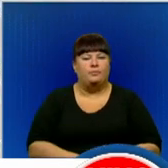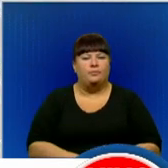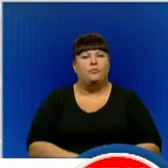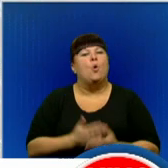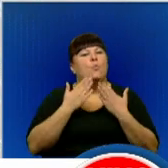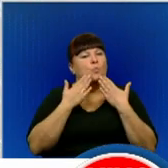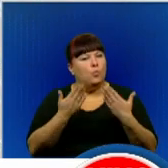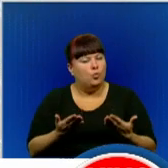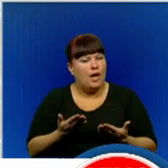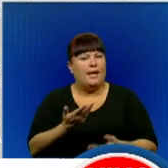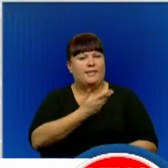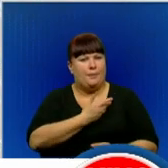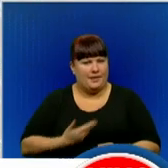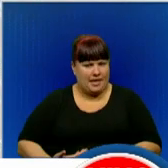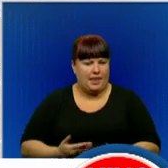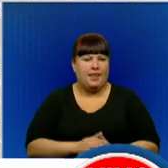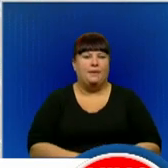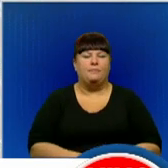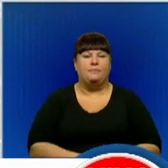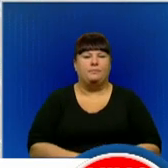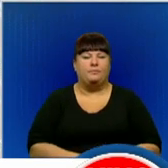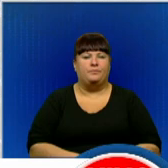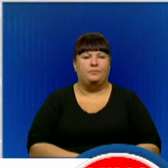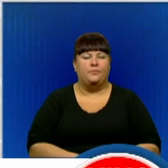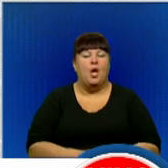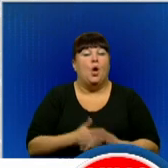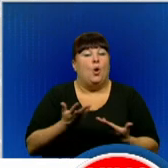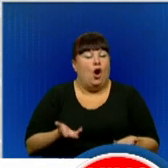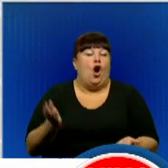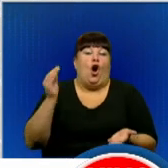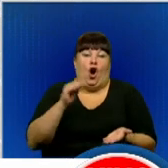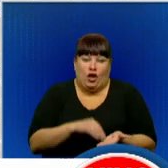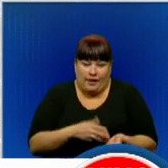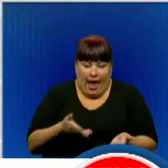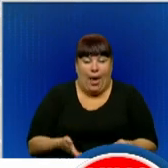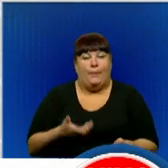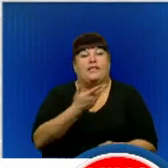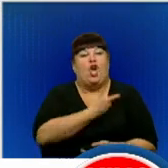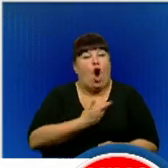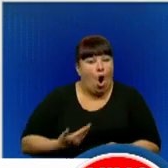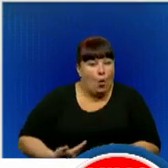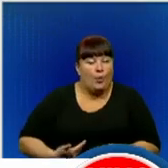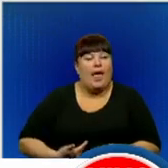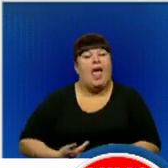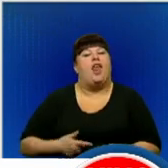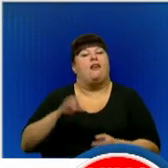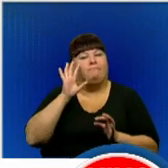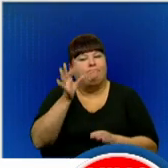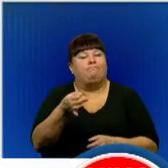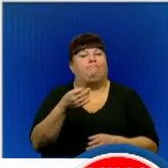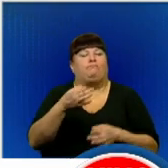muchas gracias señor presidente bueno una vez más nuestro gobierno de puesta el